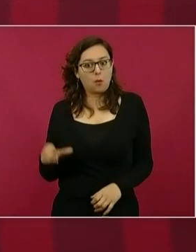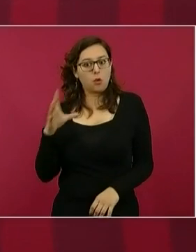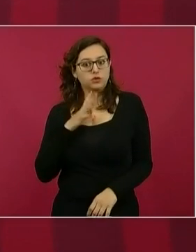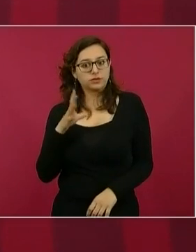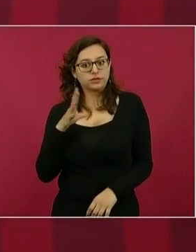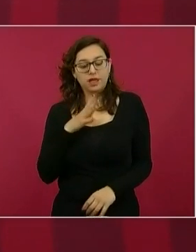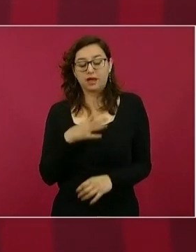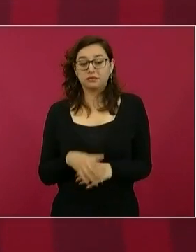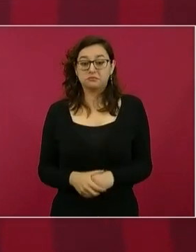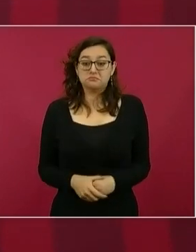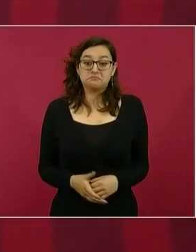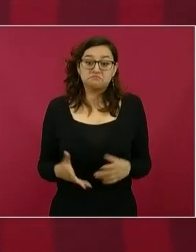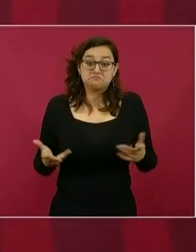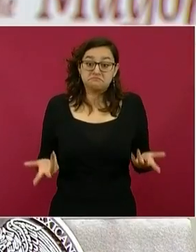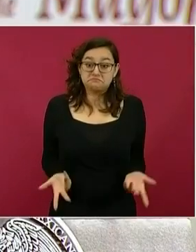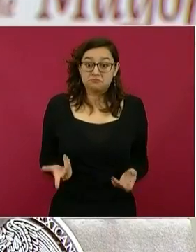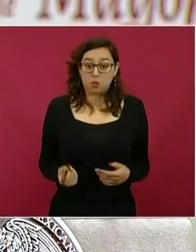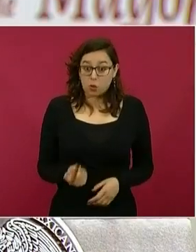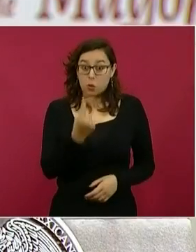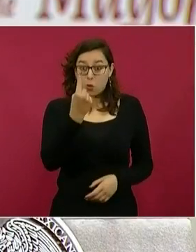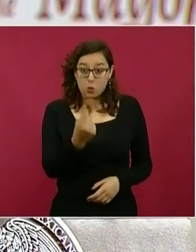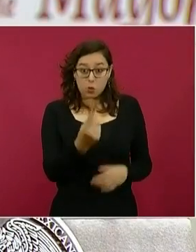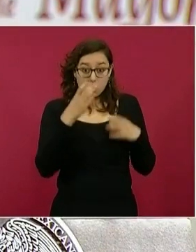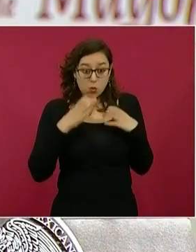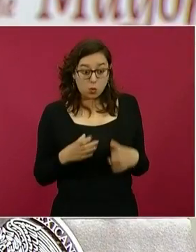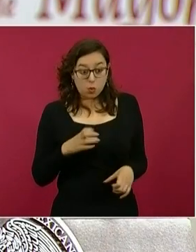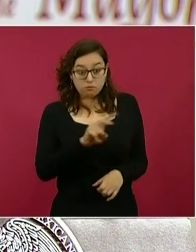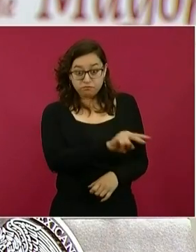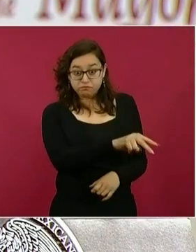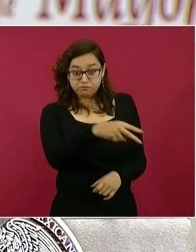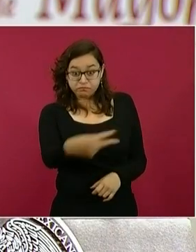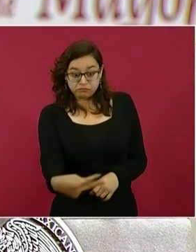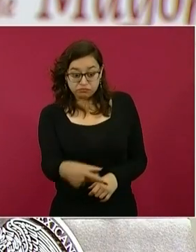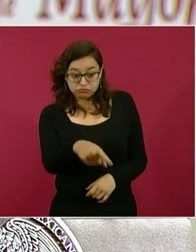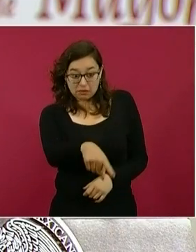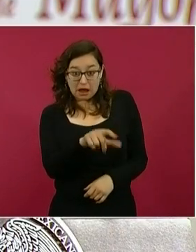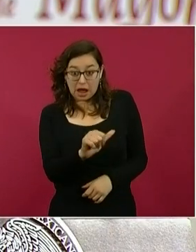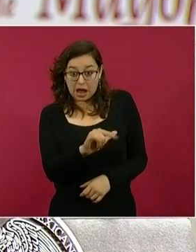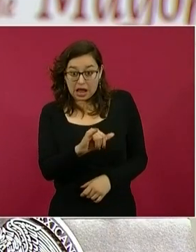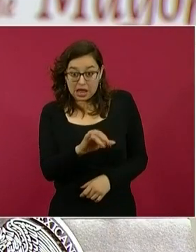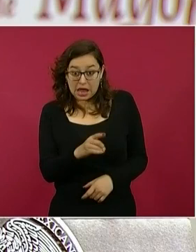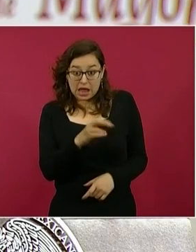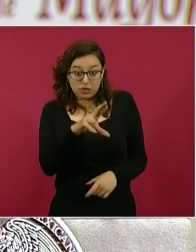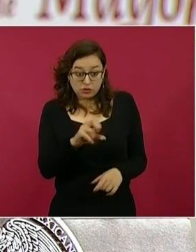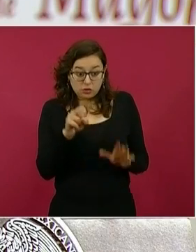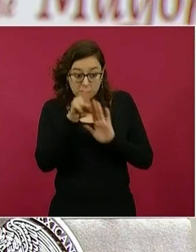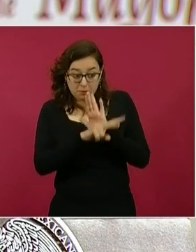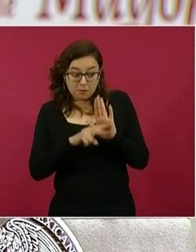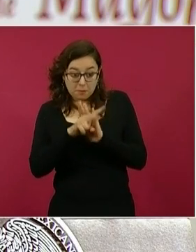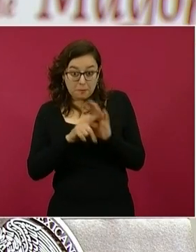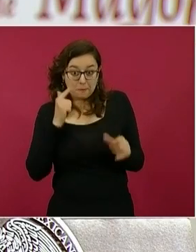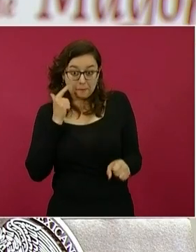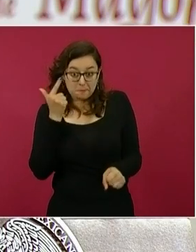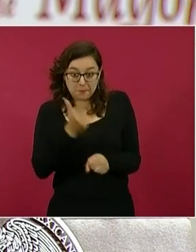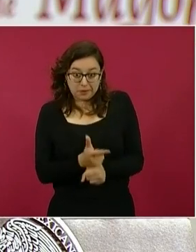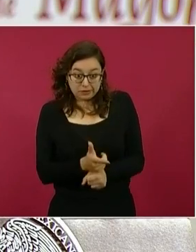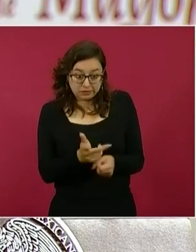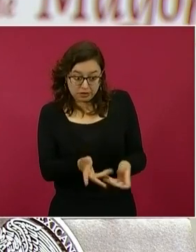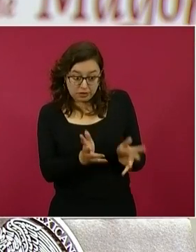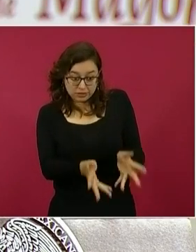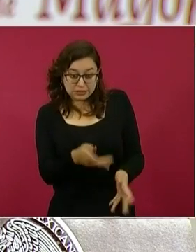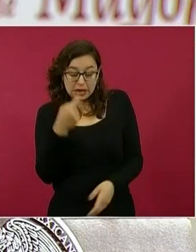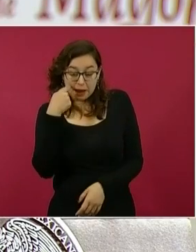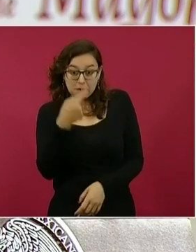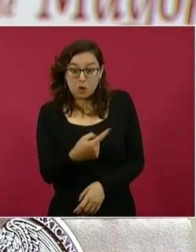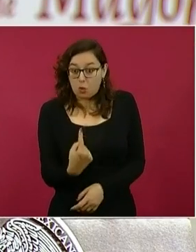de entrada, hay un cuerpo que es el que todo mundo atribuye a Alejandro N., alias El Pelón, que es el que ya mostramos